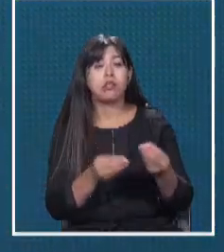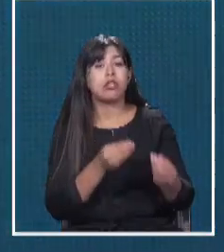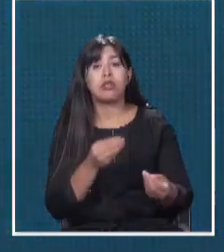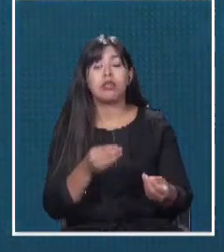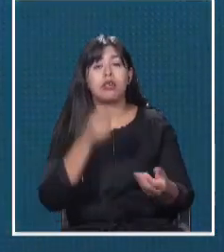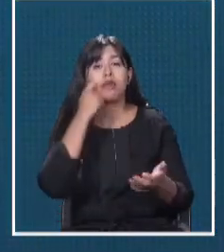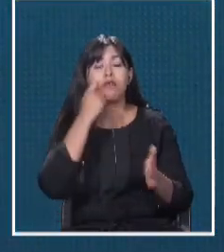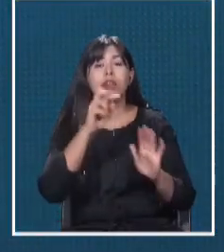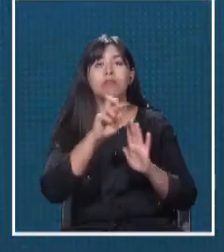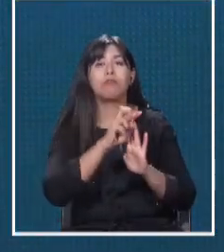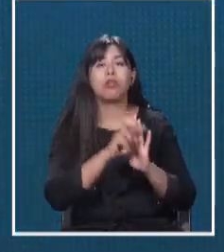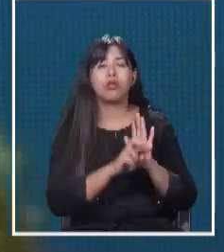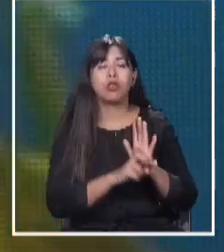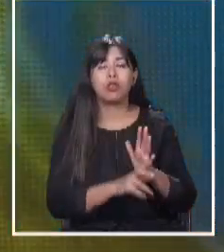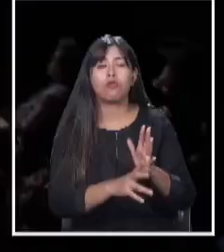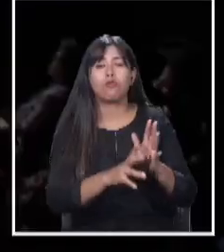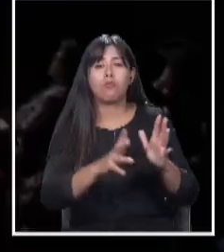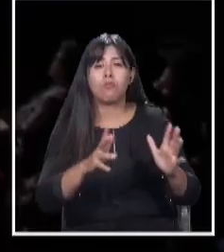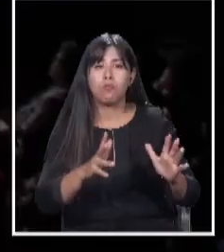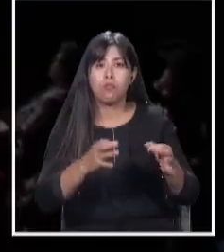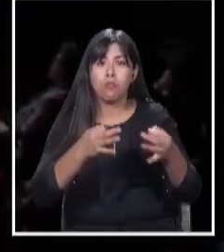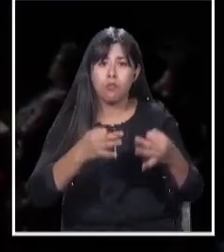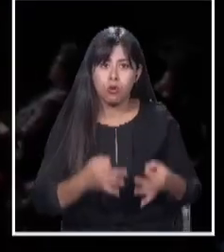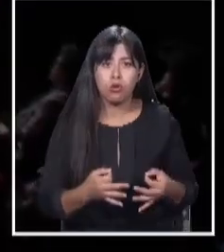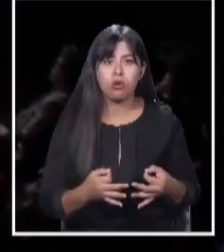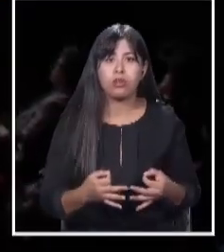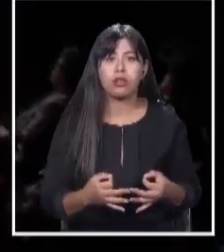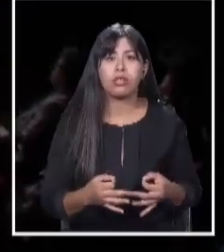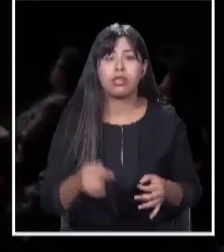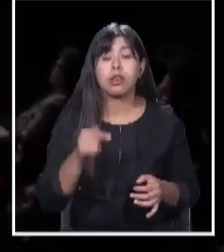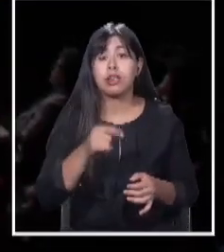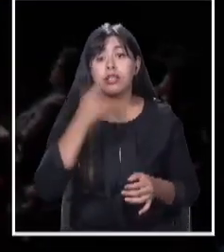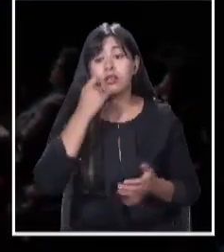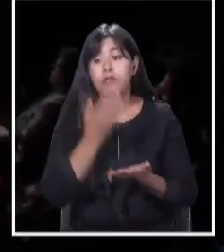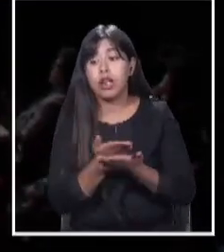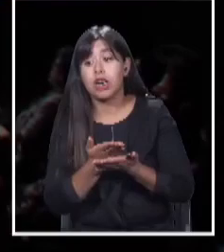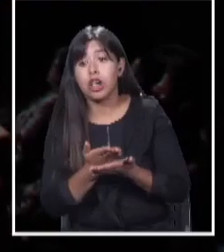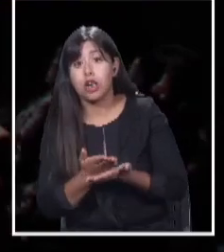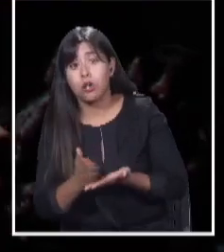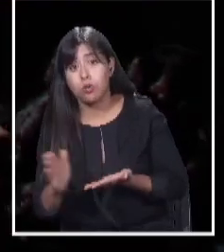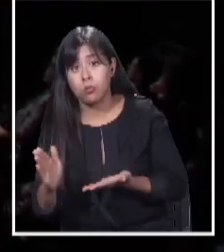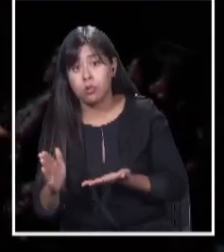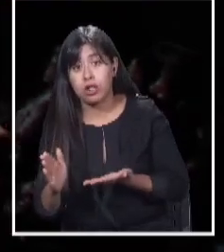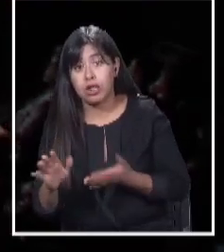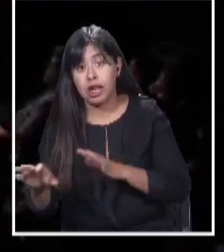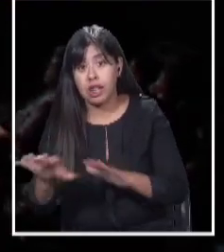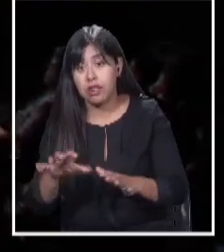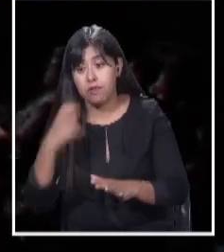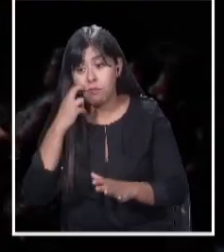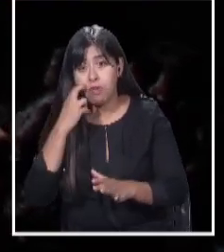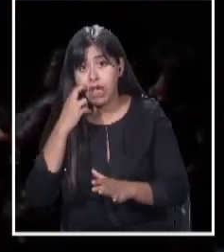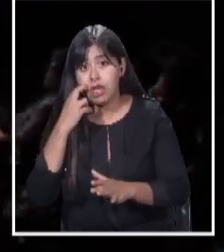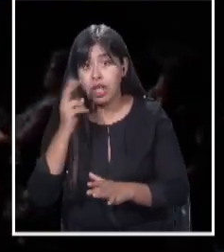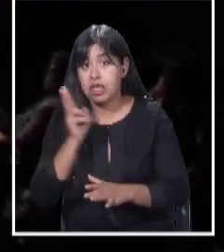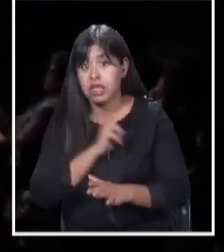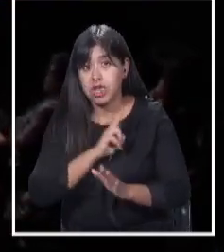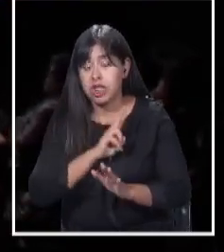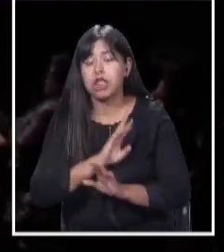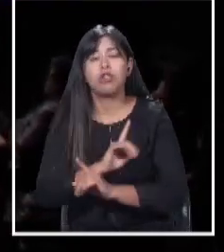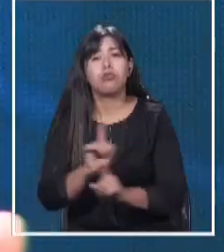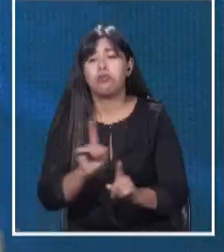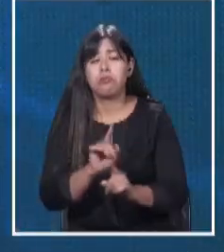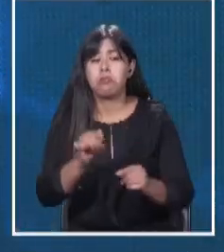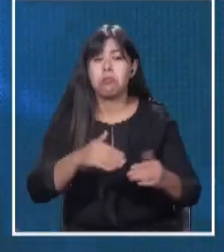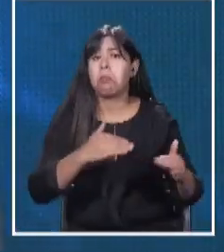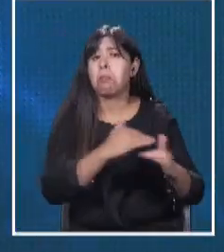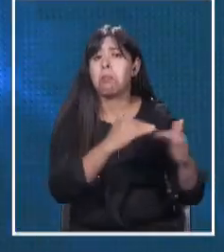proyecto muy concreto que no trata de excluir lo que es la actividad humana, en este caso el tráfico marítimo o